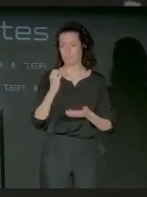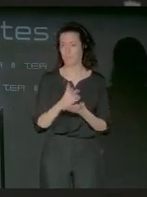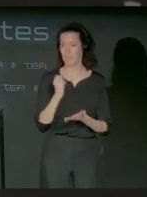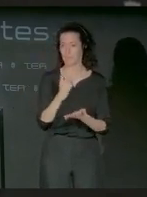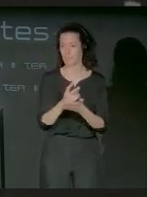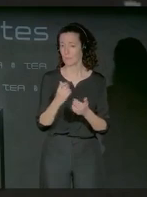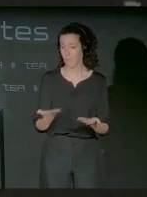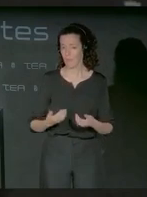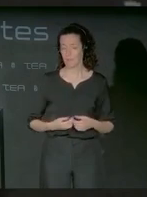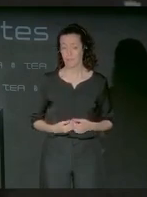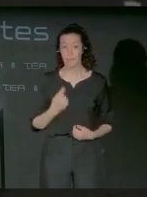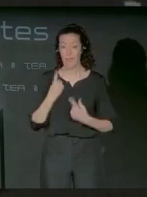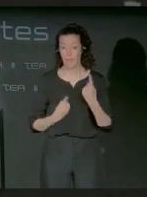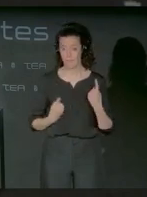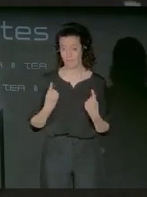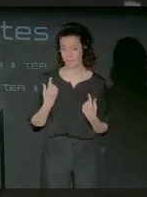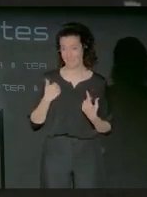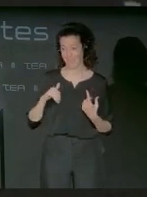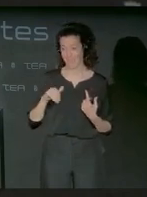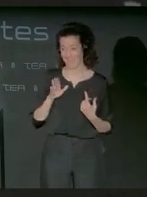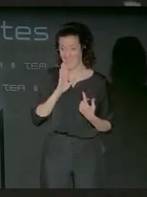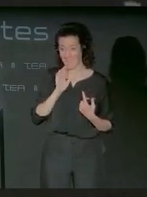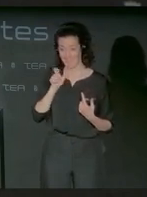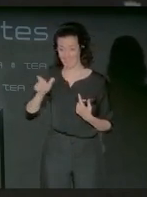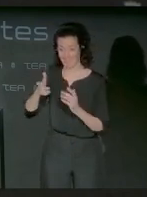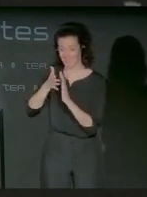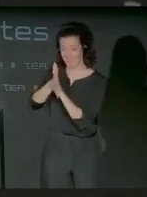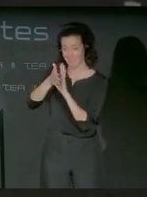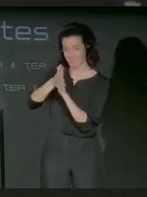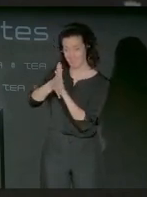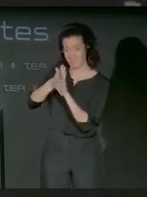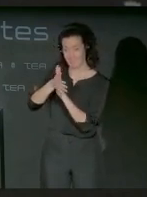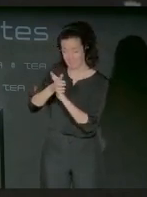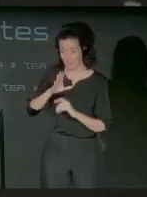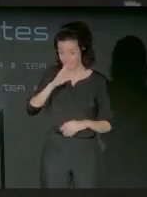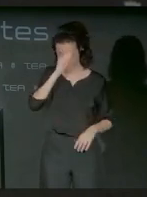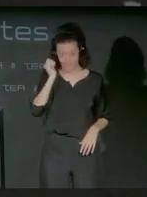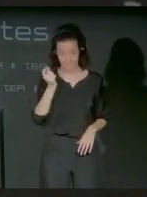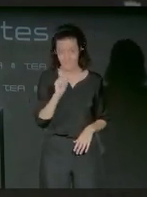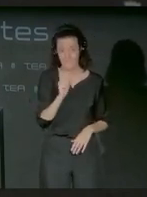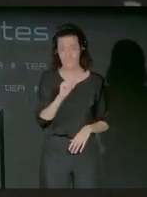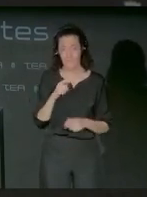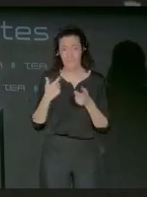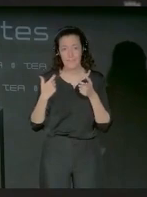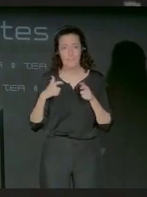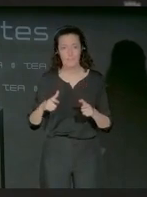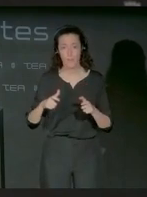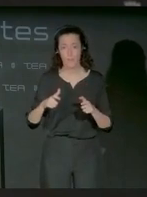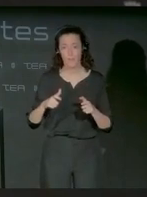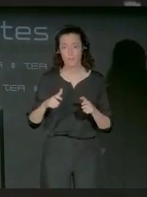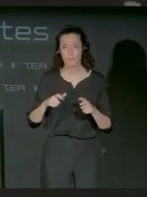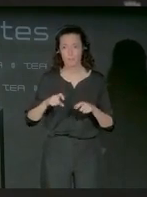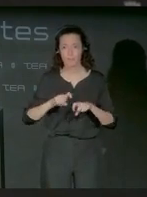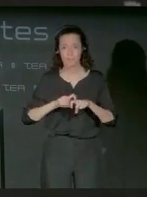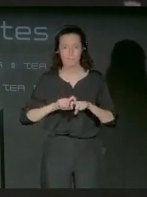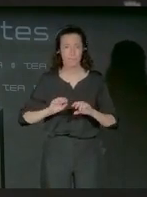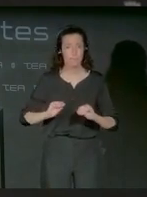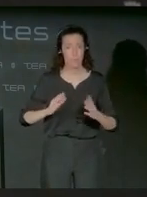ya se han ido mencionando los anteriores intervenciones pero no hay que olvidar que se trata de un sector que se caracteriza por una alta competencia internacional